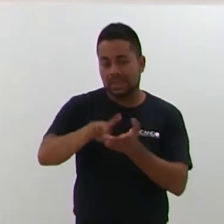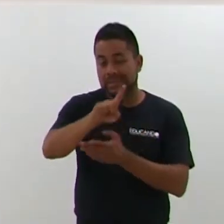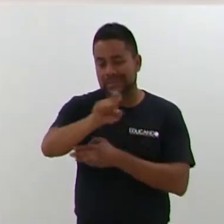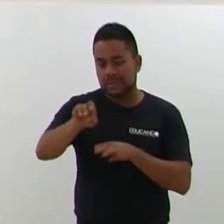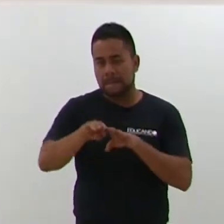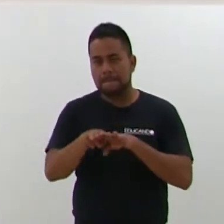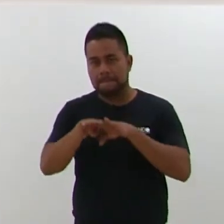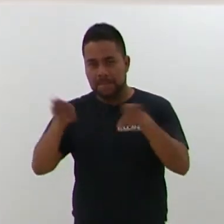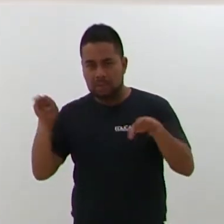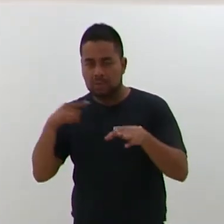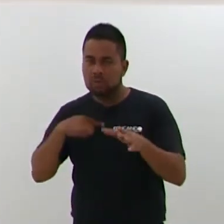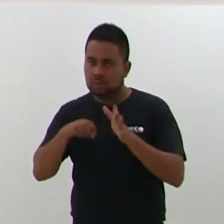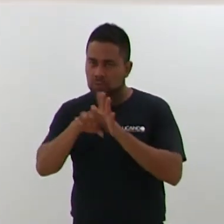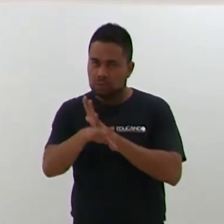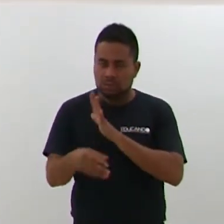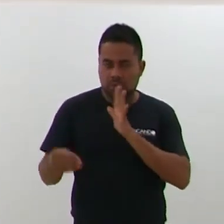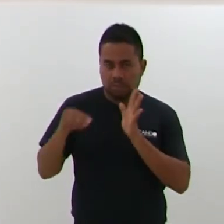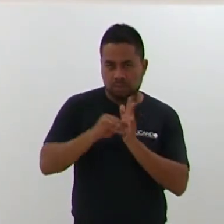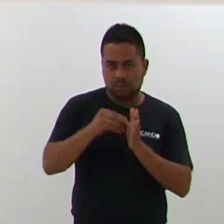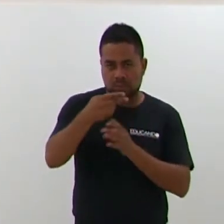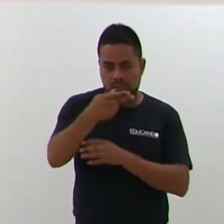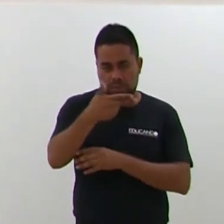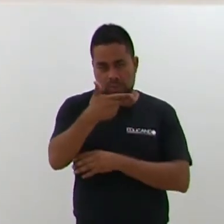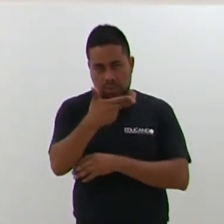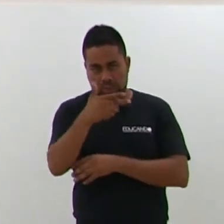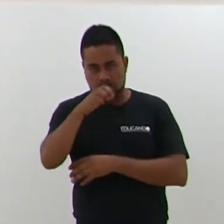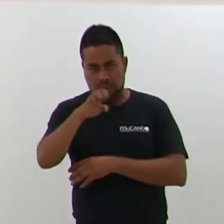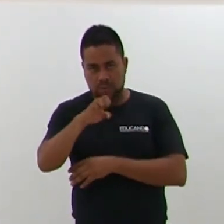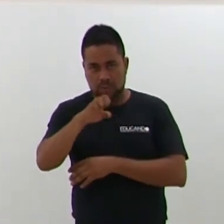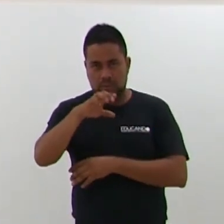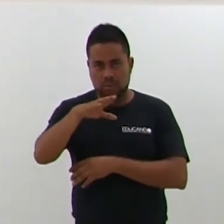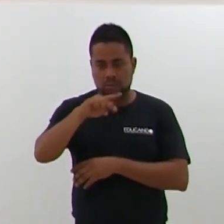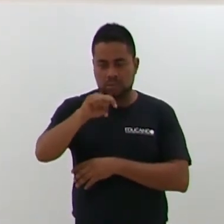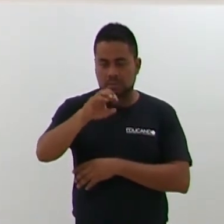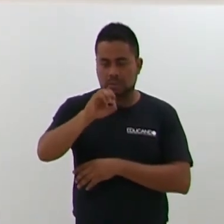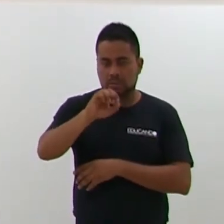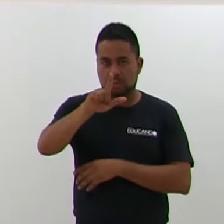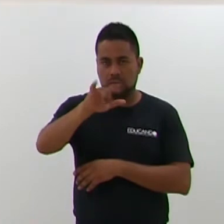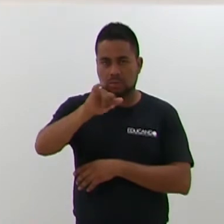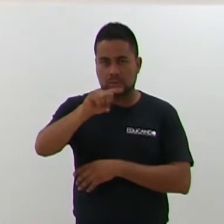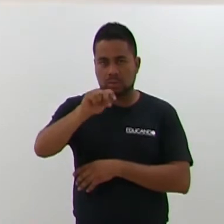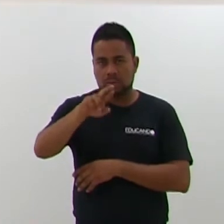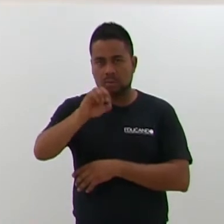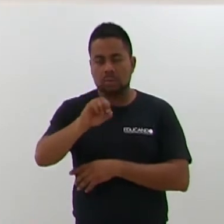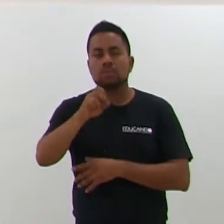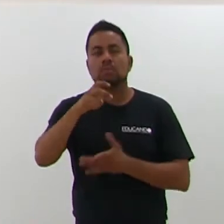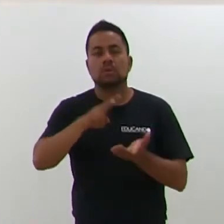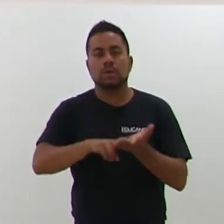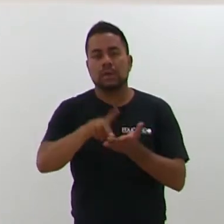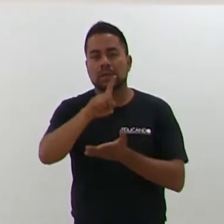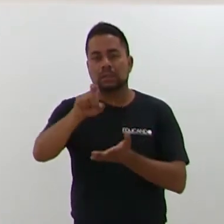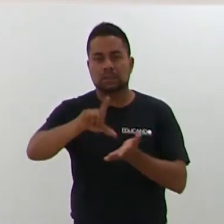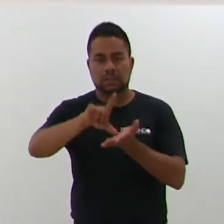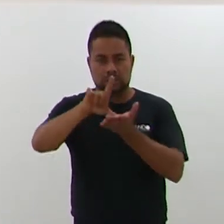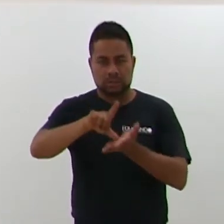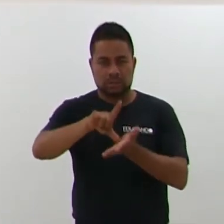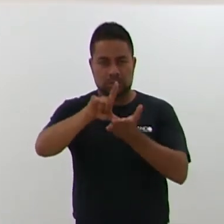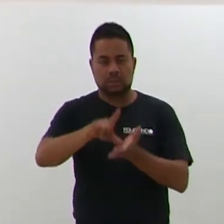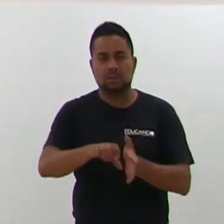metros. Si yo le pongo hectolitro, va a significar que son 100 litros. Si yo le